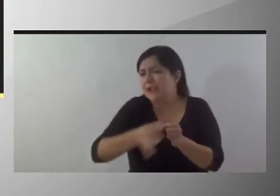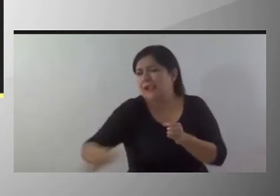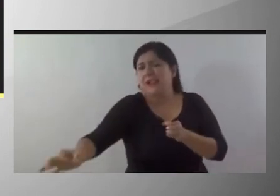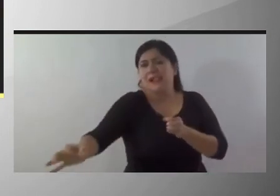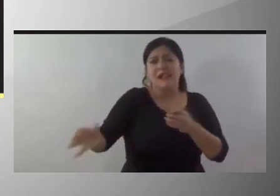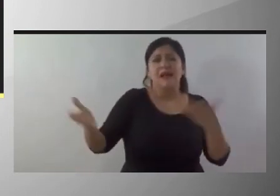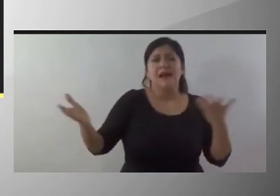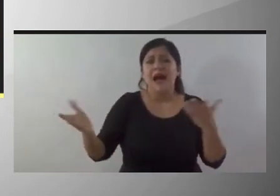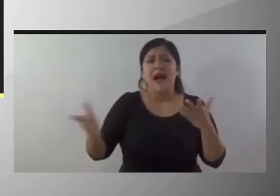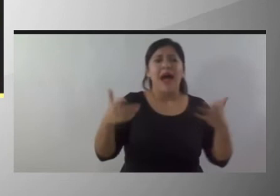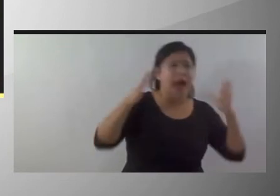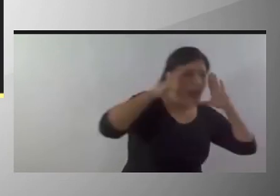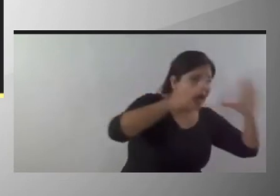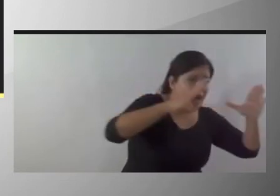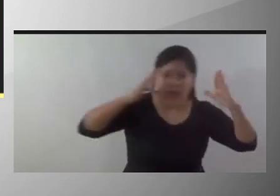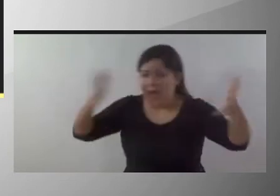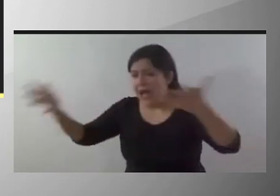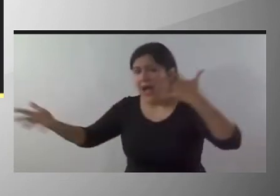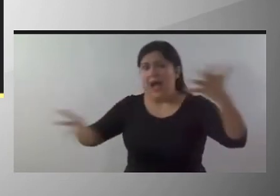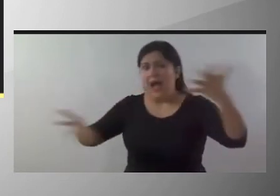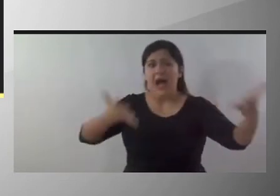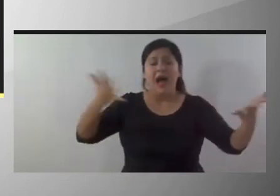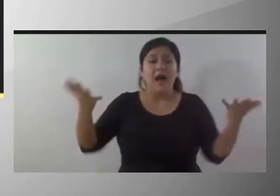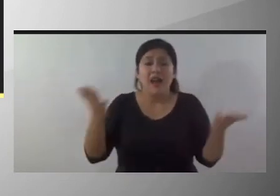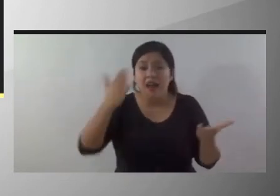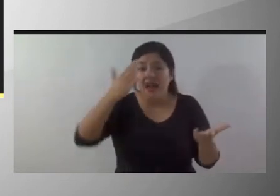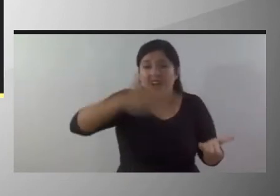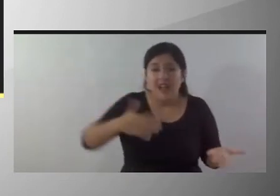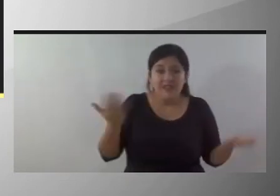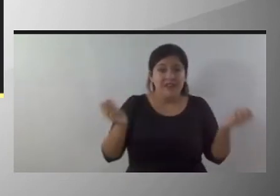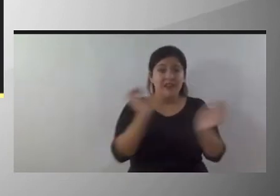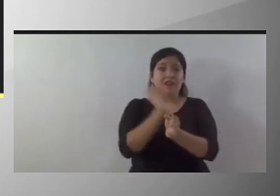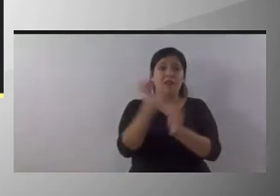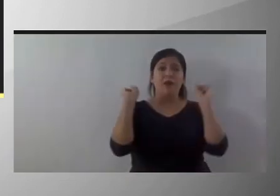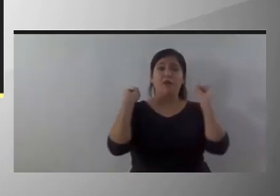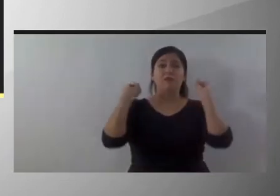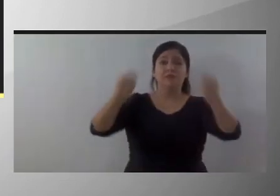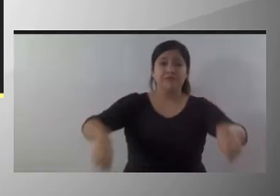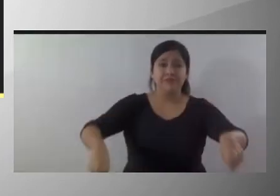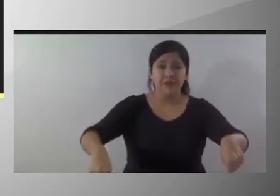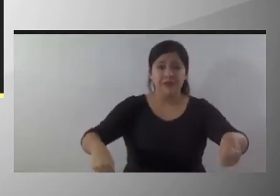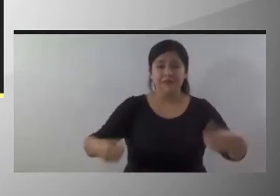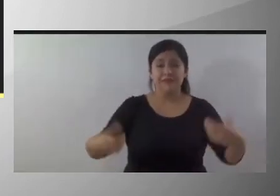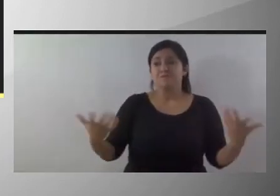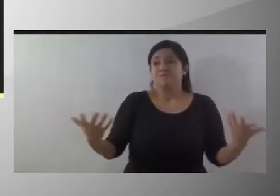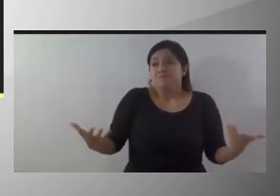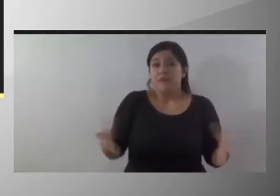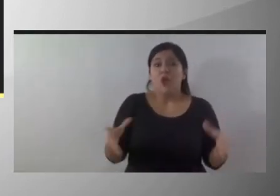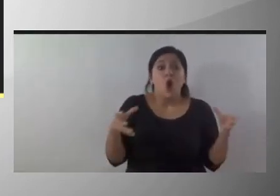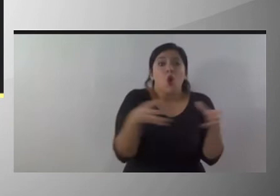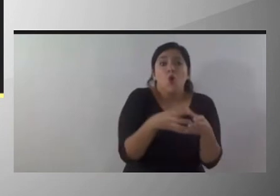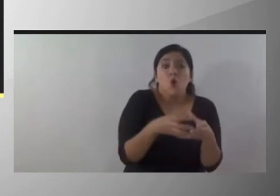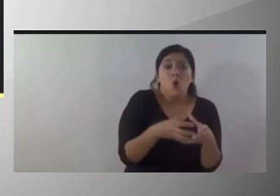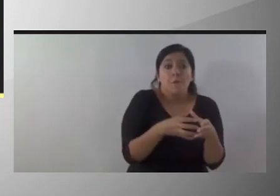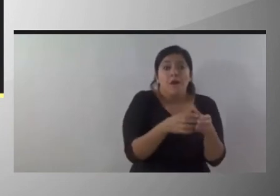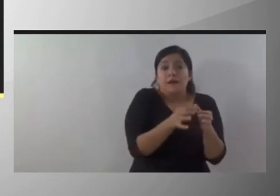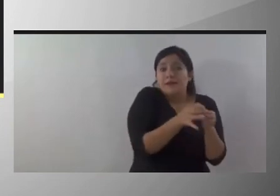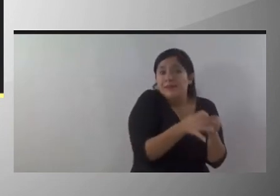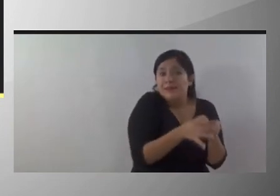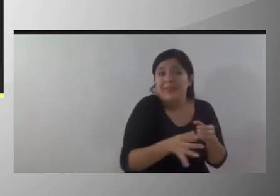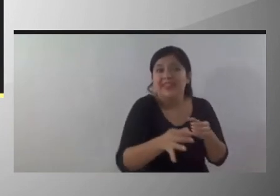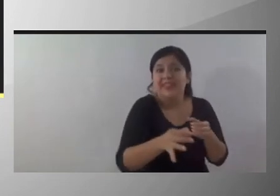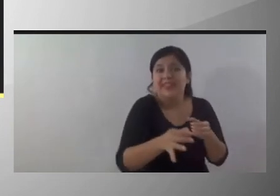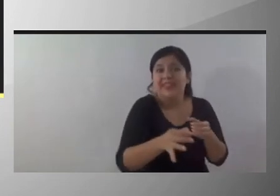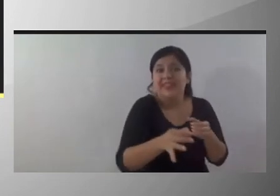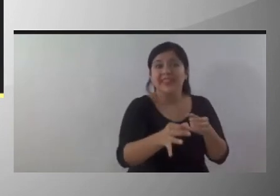estamos atendiendo a ninguno, porque cada una de los grupos vulnerables tenemos demandas que son